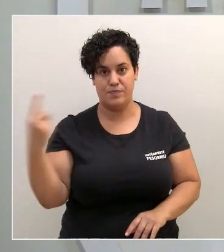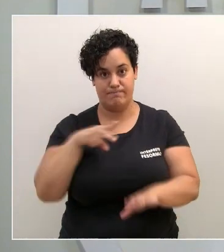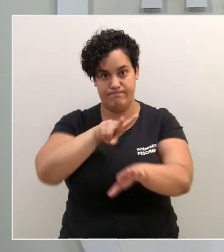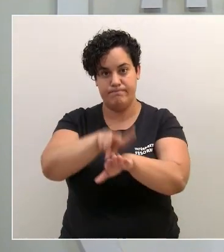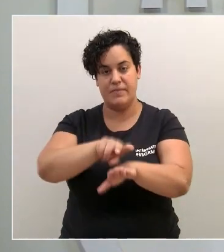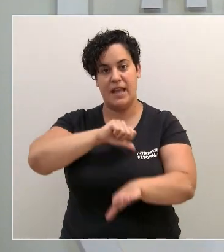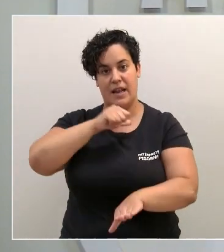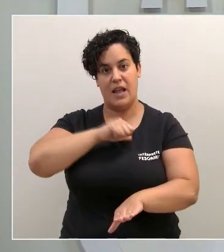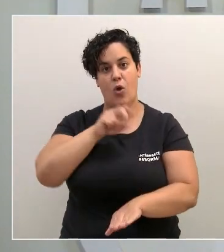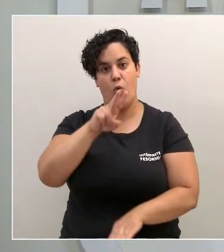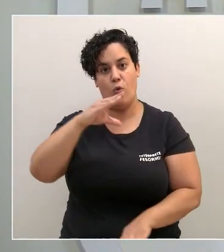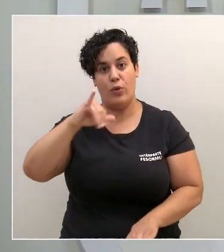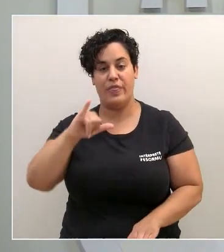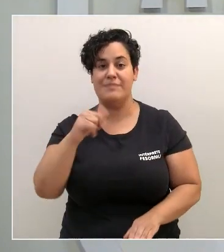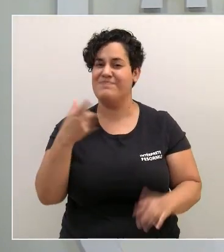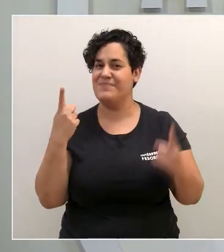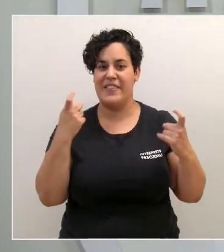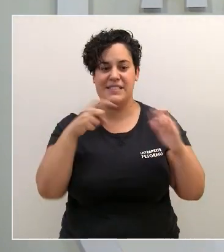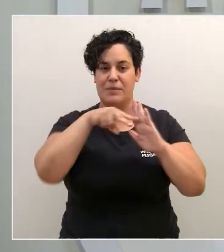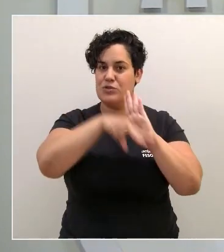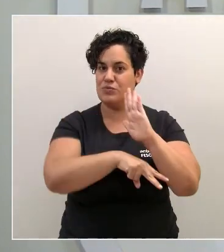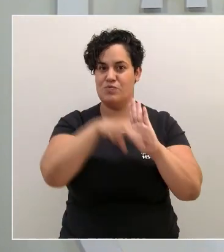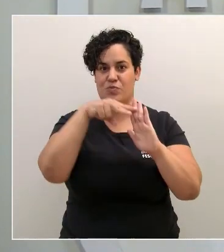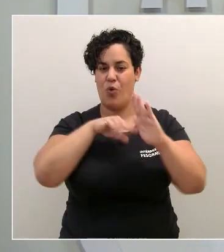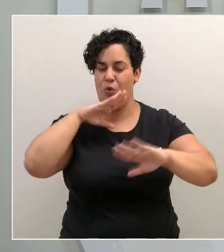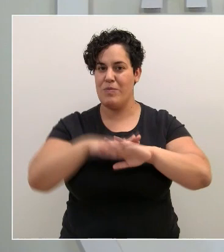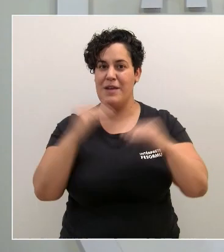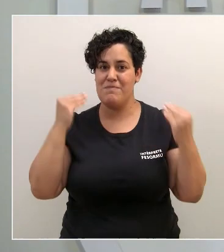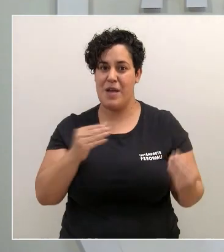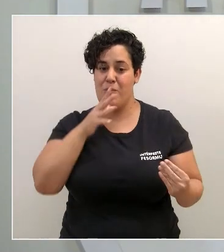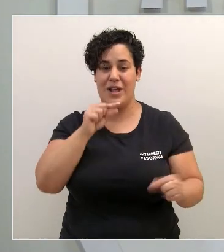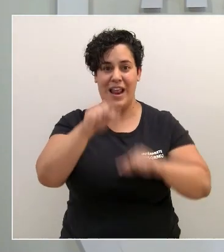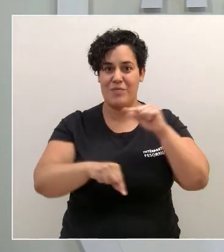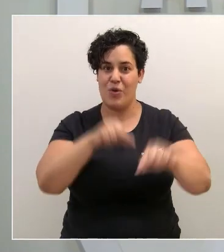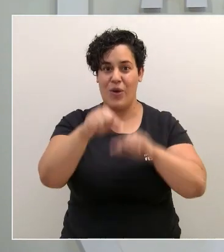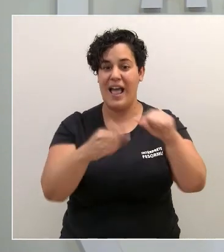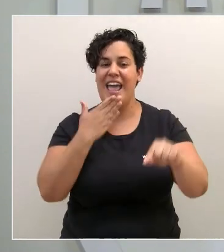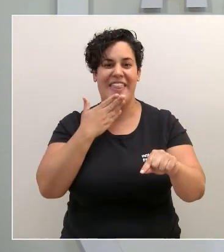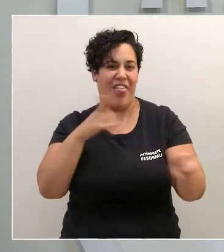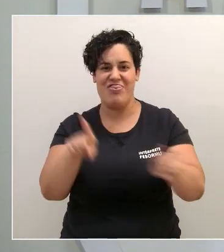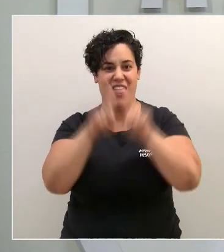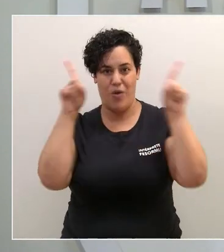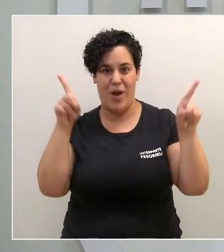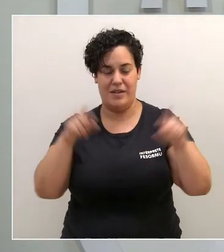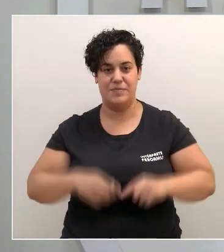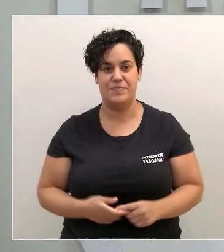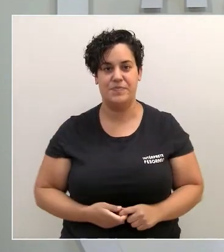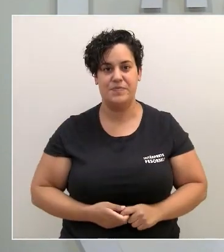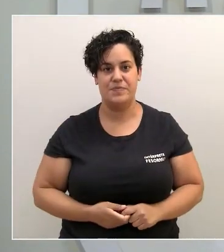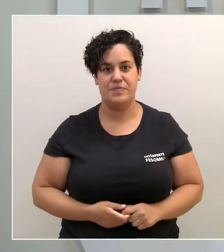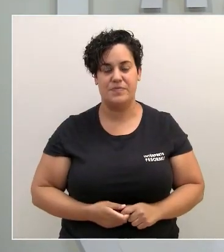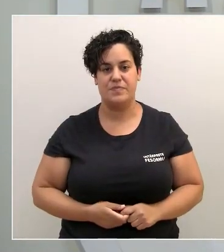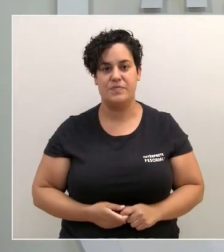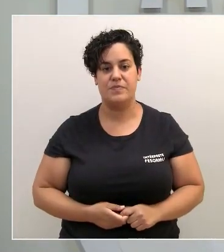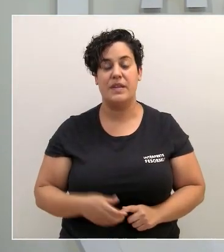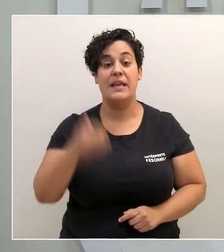ahí la importancia de extremar las medidas porque el virus no respeta edades. Un fin de semana más sin